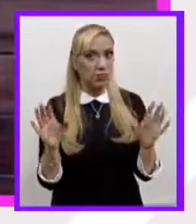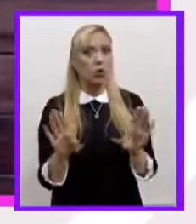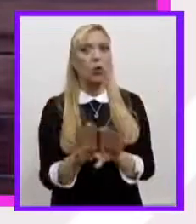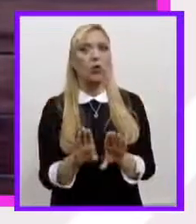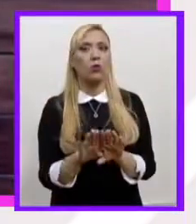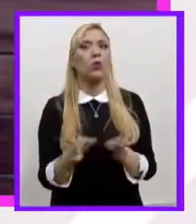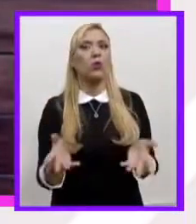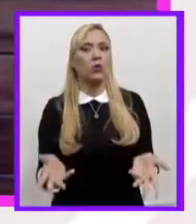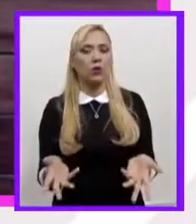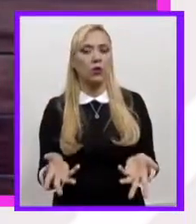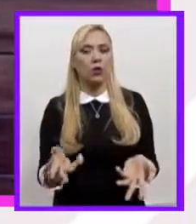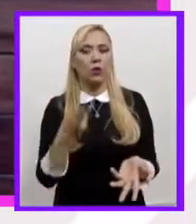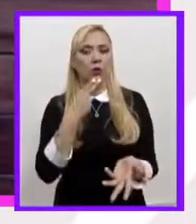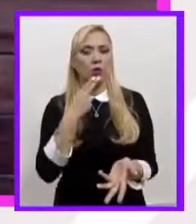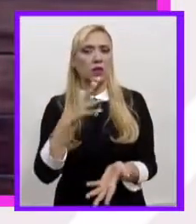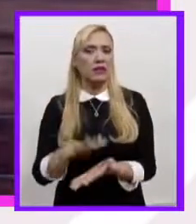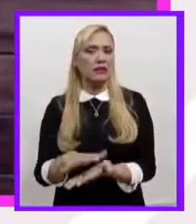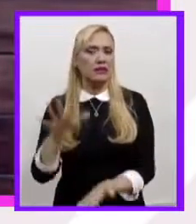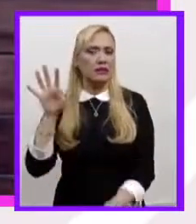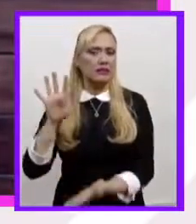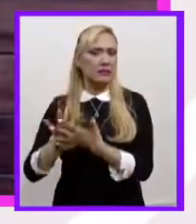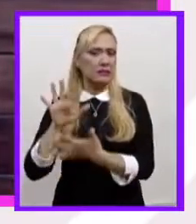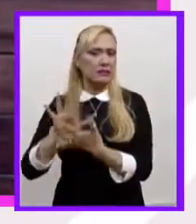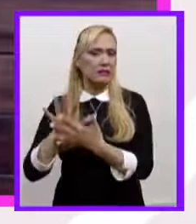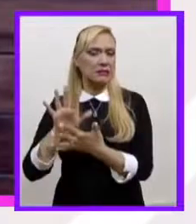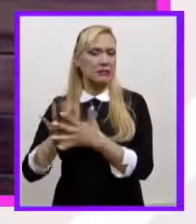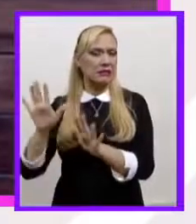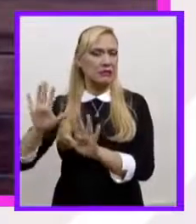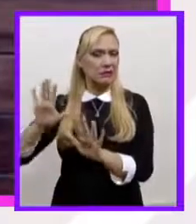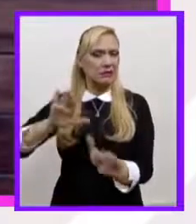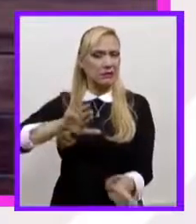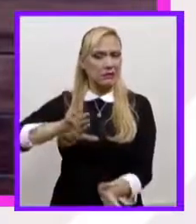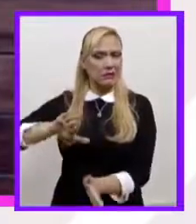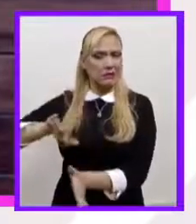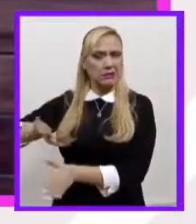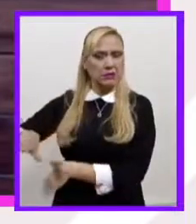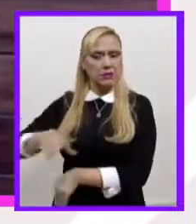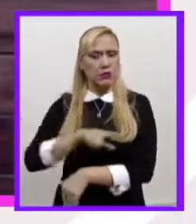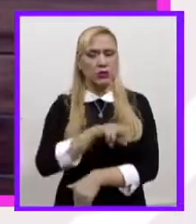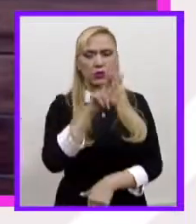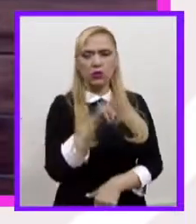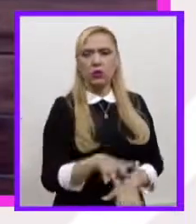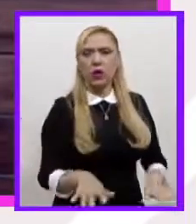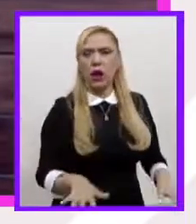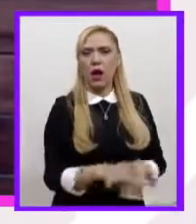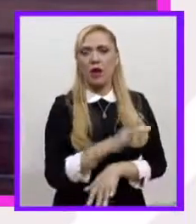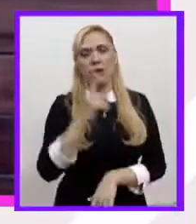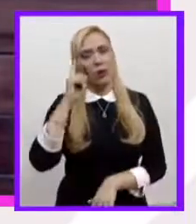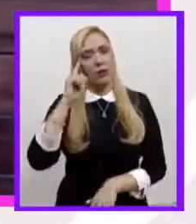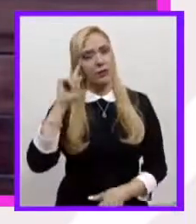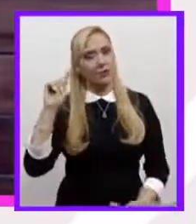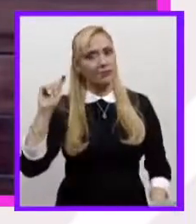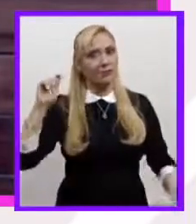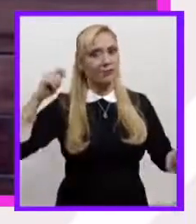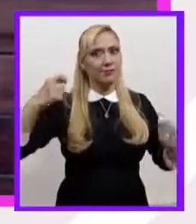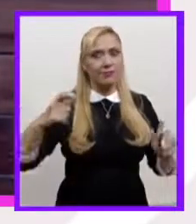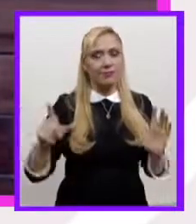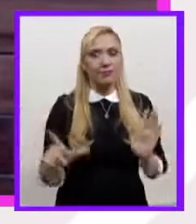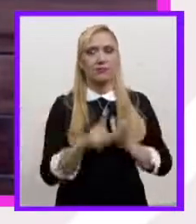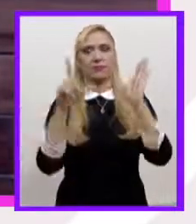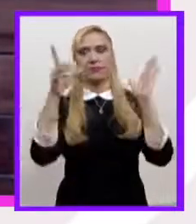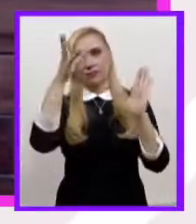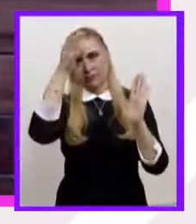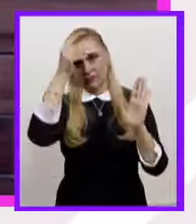no deseadas de utilizar el aparato punitivo para transformaciones estructurales, para